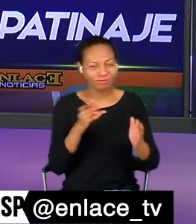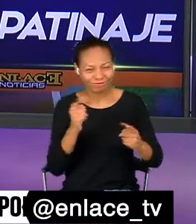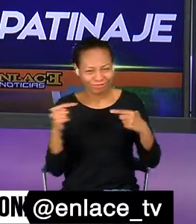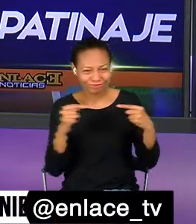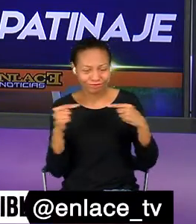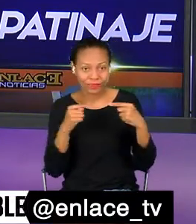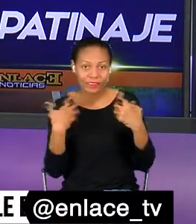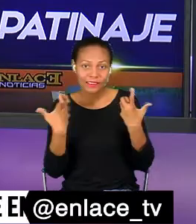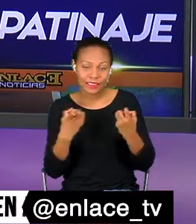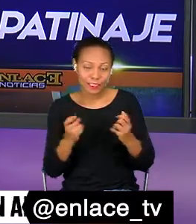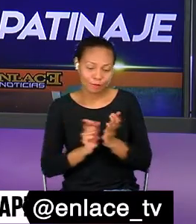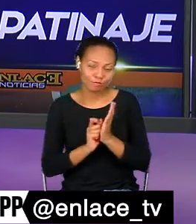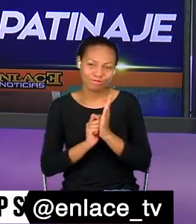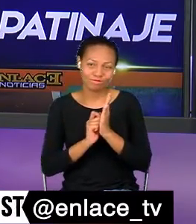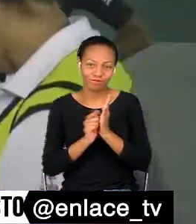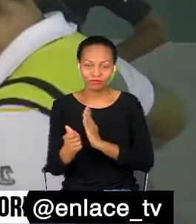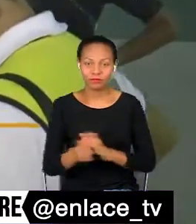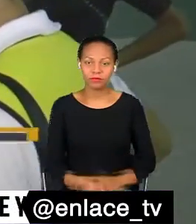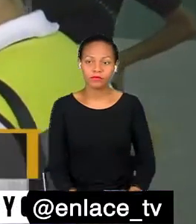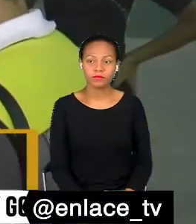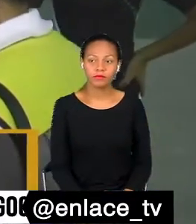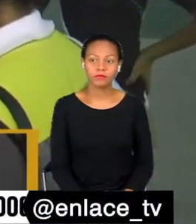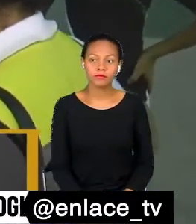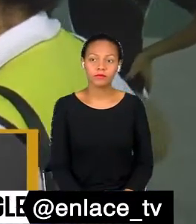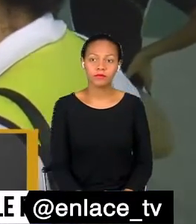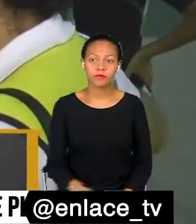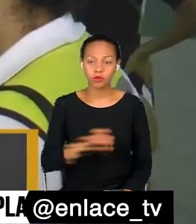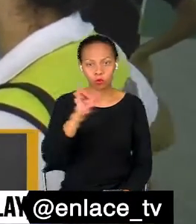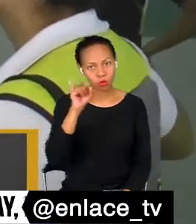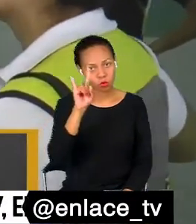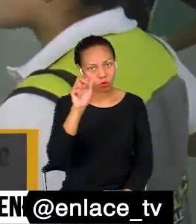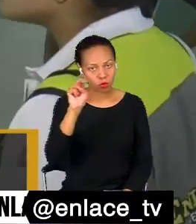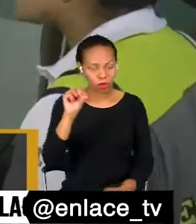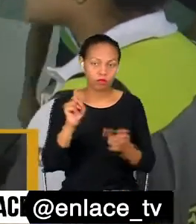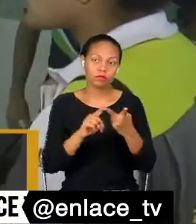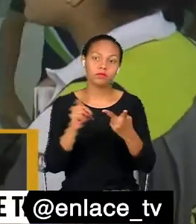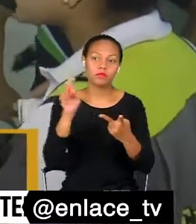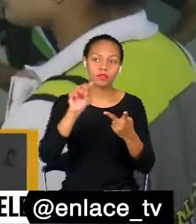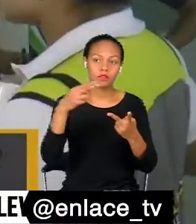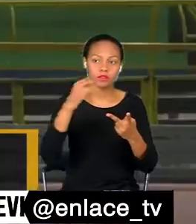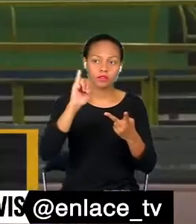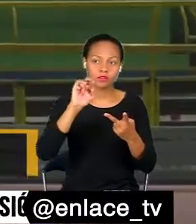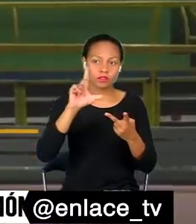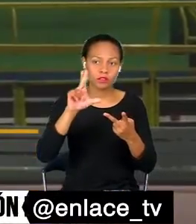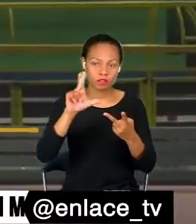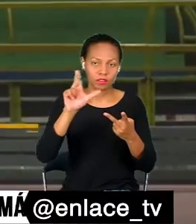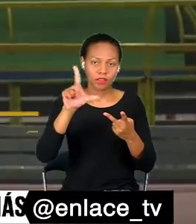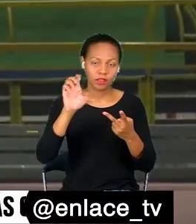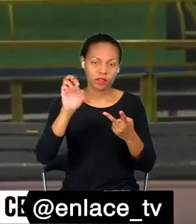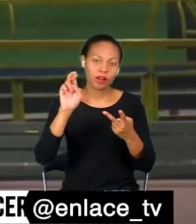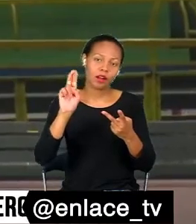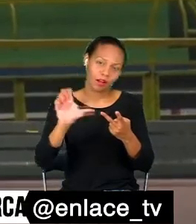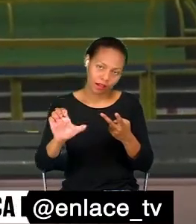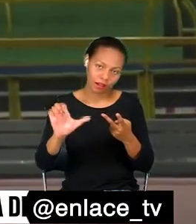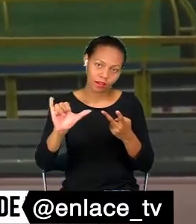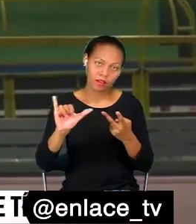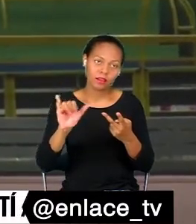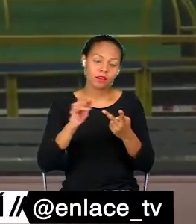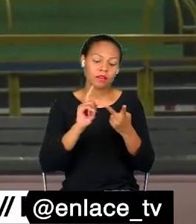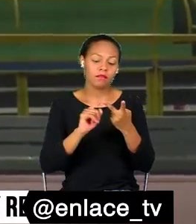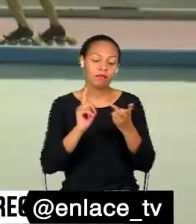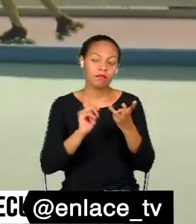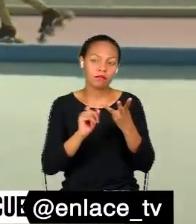y clasificar. Juan Sebastián Castro, Shirley Arévalo y Juan Camilo Galeano coinciden hace 10 años en una